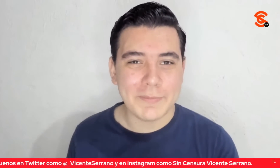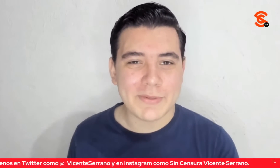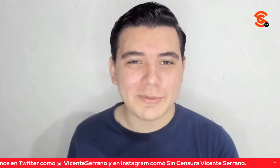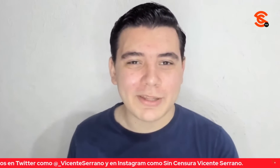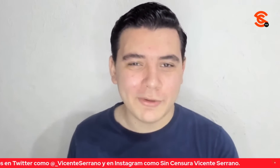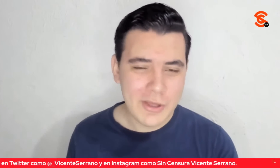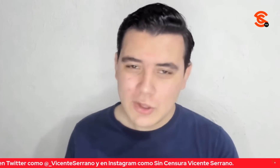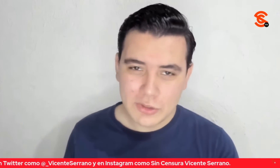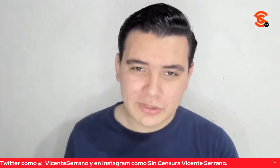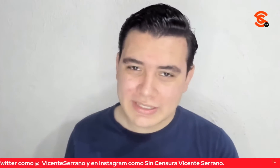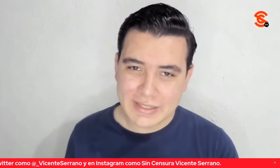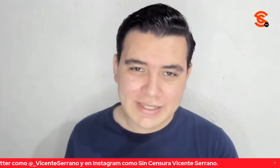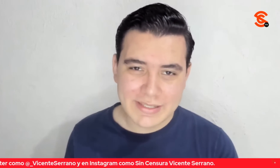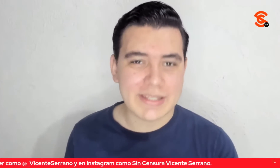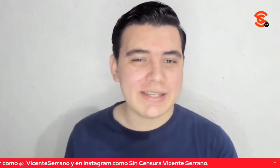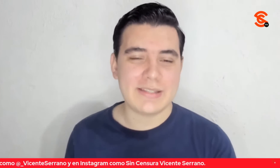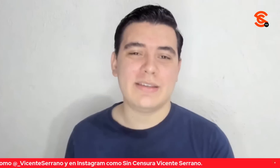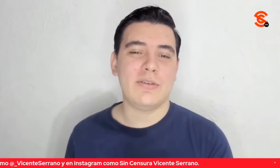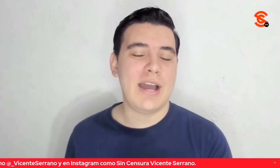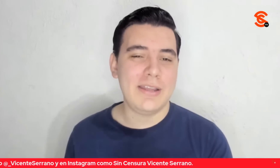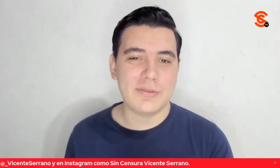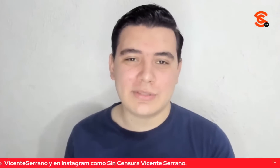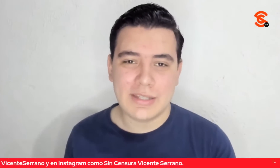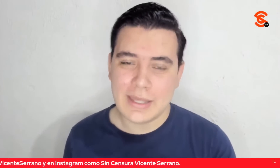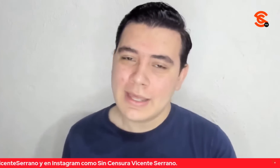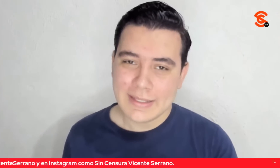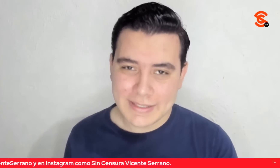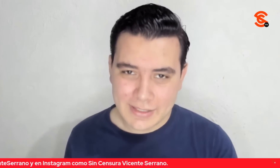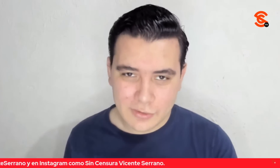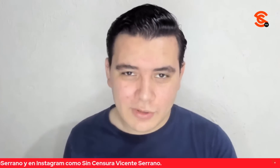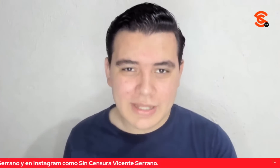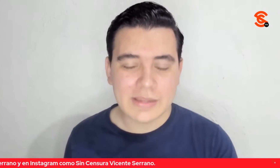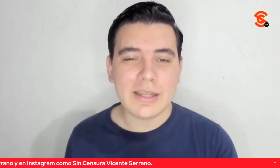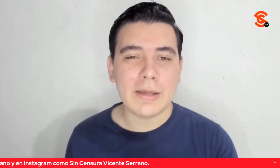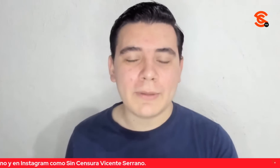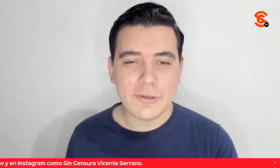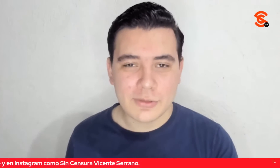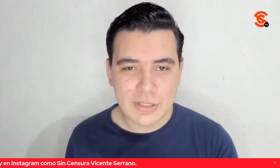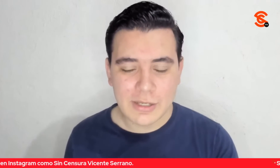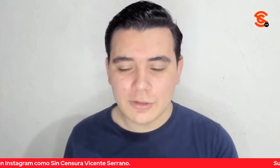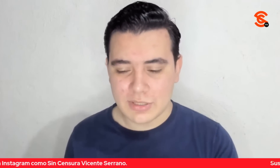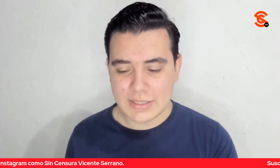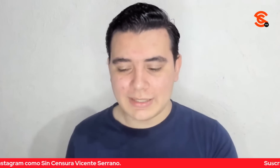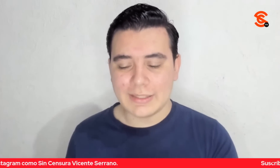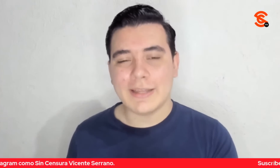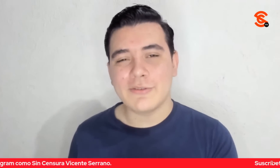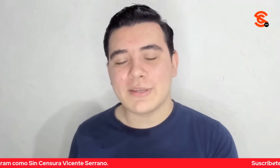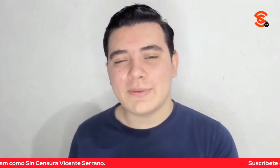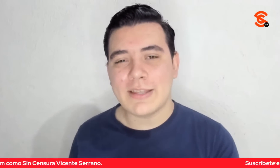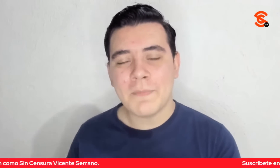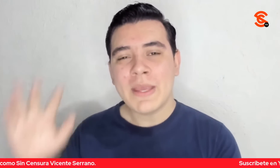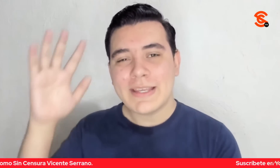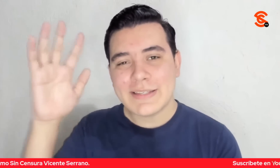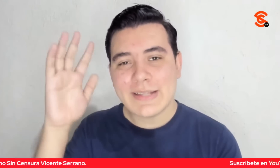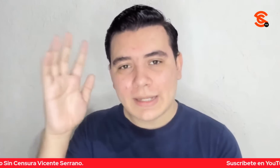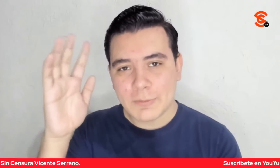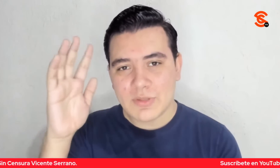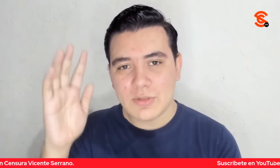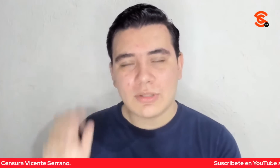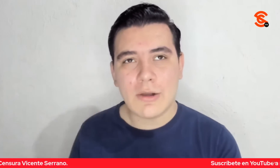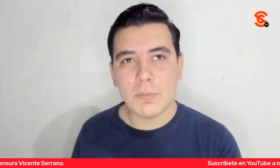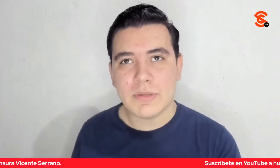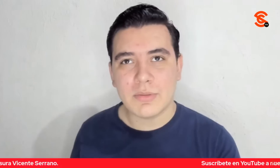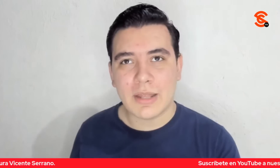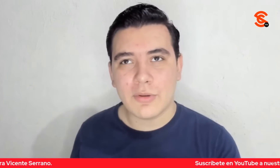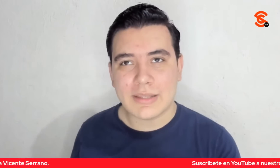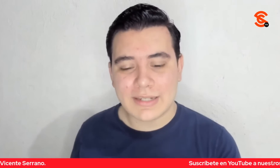presidente López Obrador no tiene 10 ni 15 años, tiene 50, medio siglo, 60 años de vida, y es la que